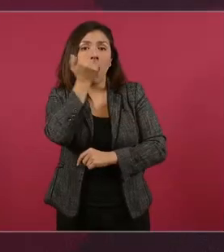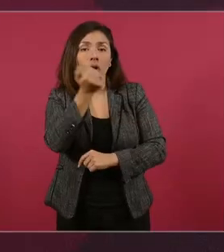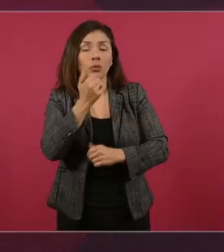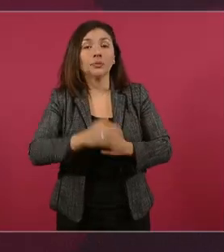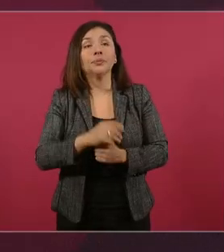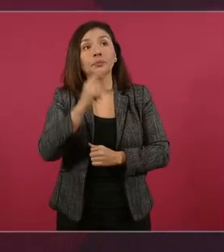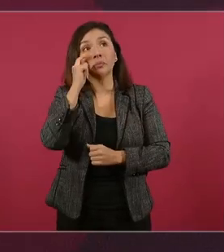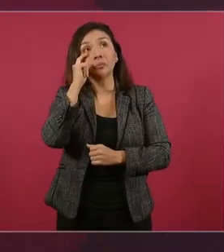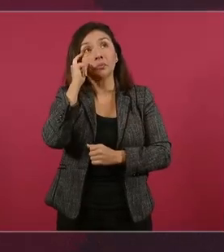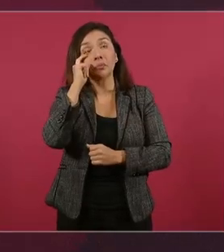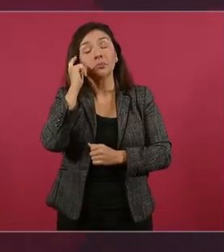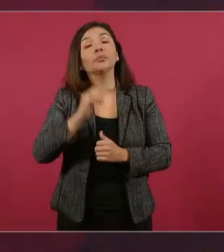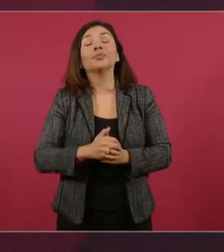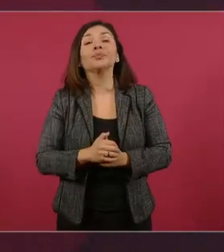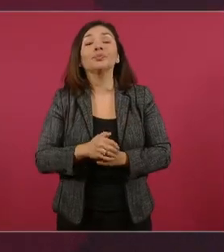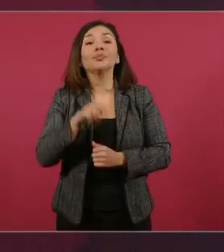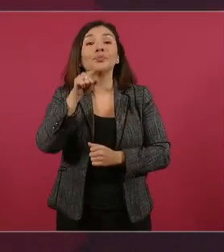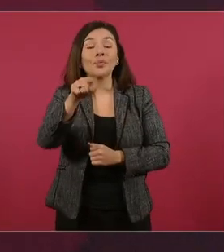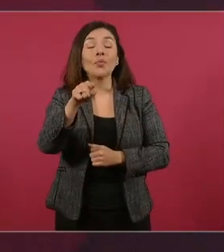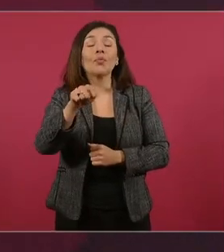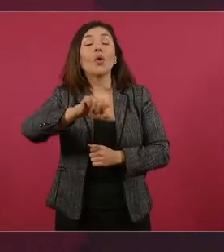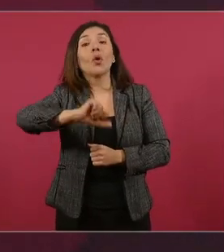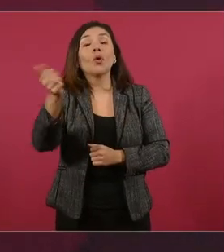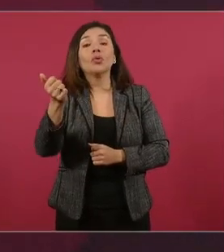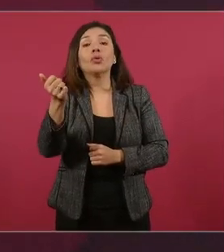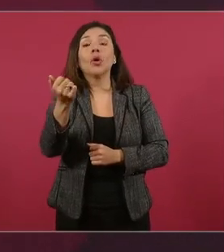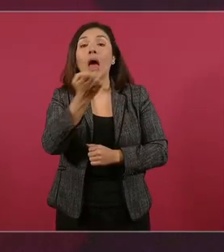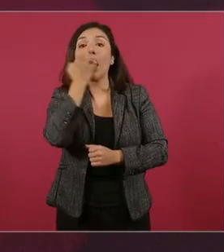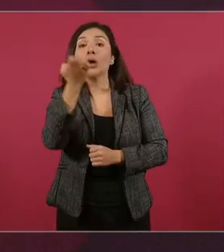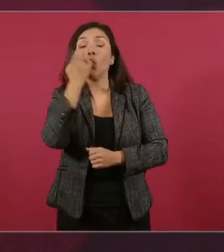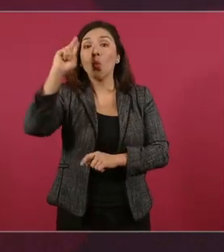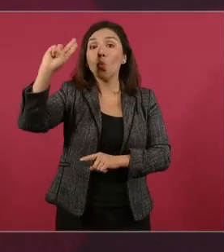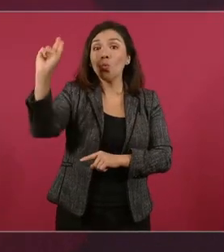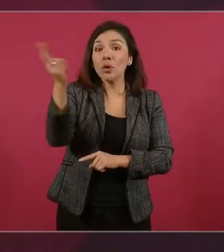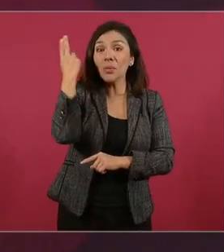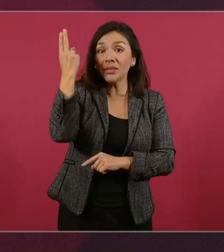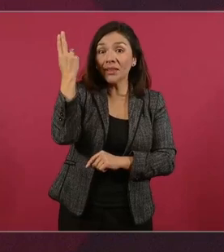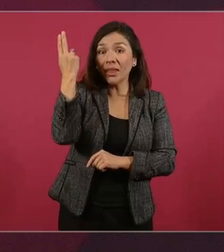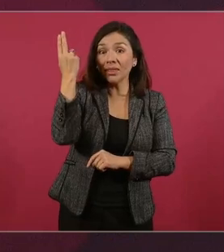caso del nivel universitario,